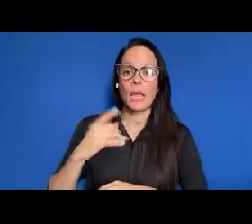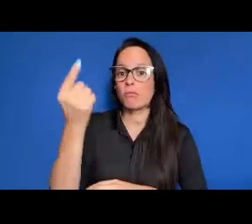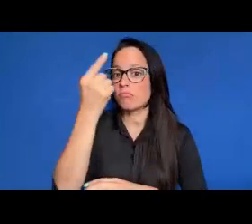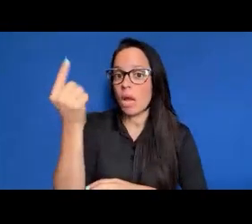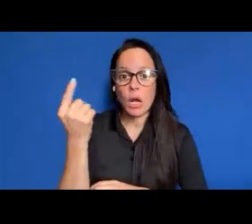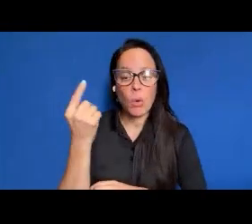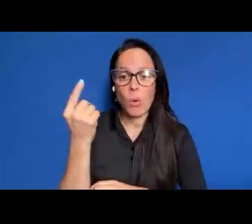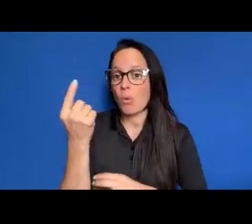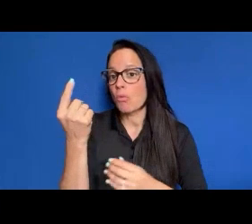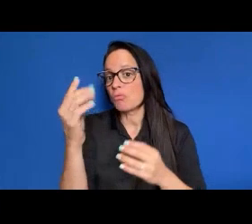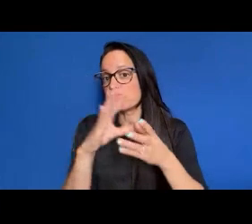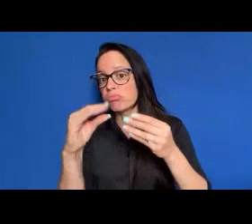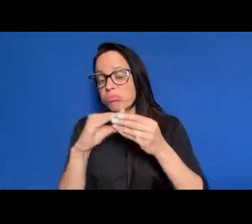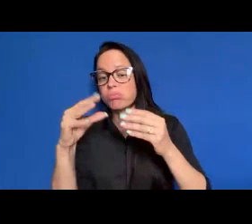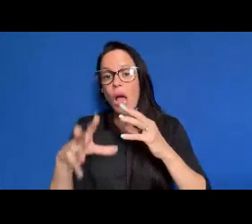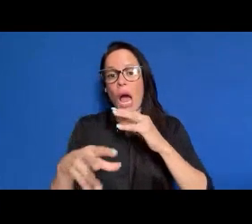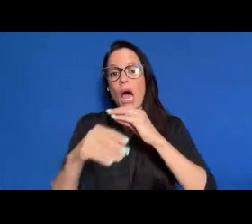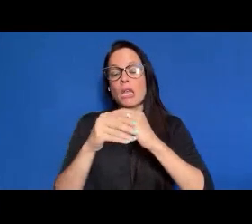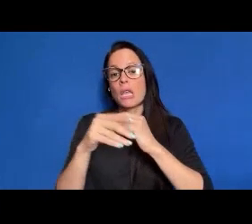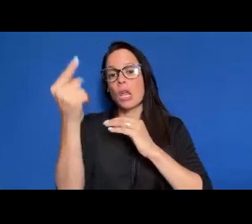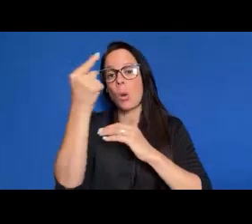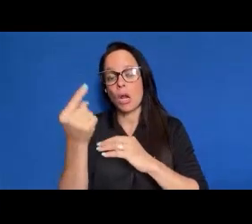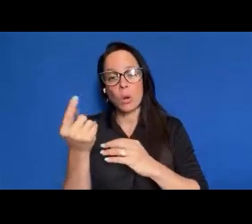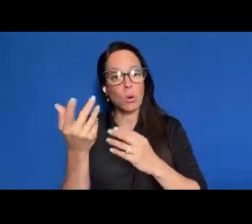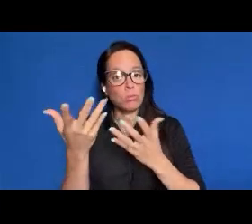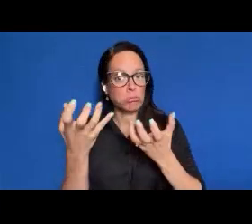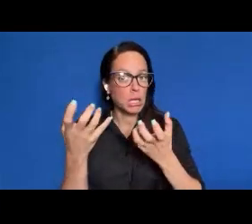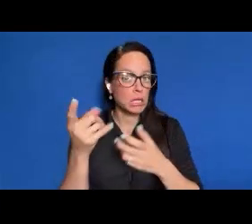que quieran agregar? Las personas del comité que están conectadas.